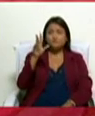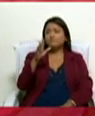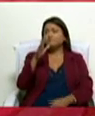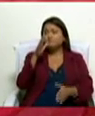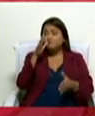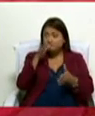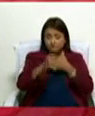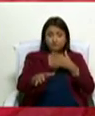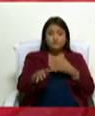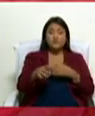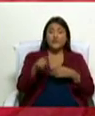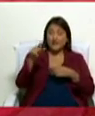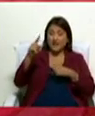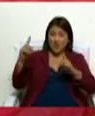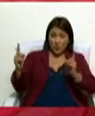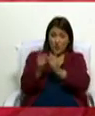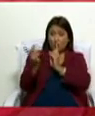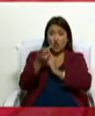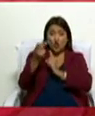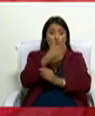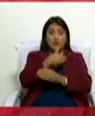partir de ese